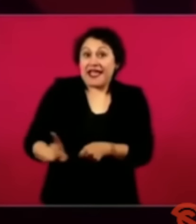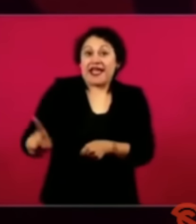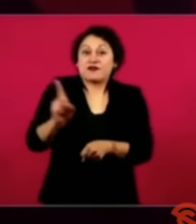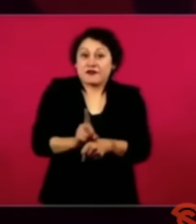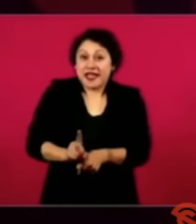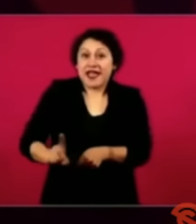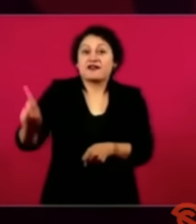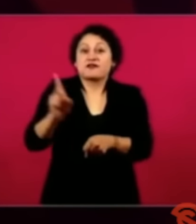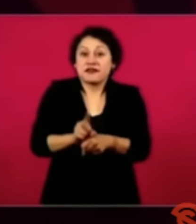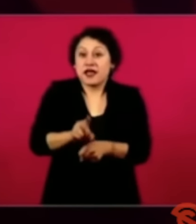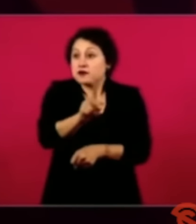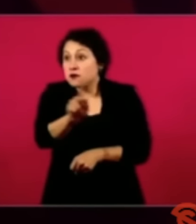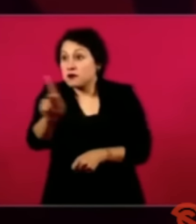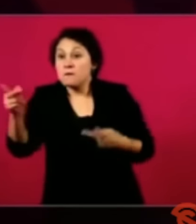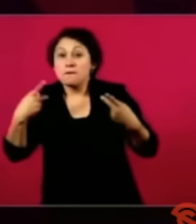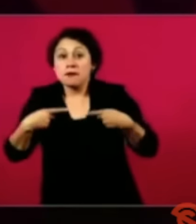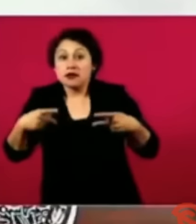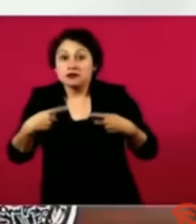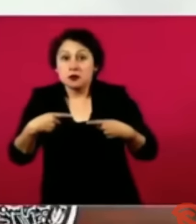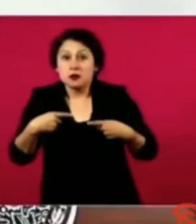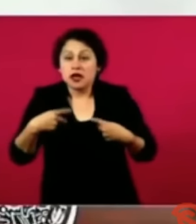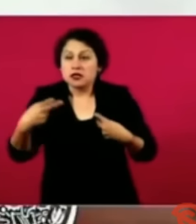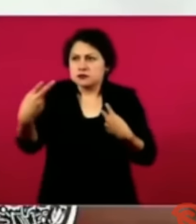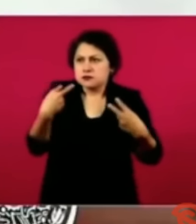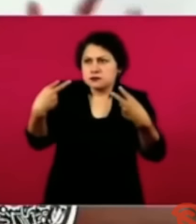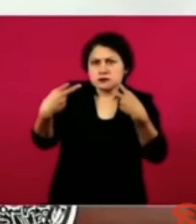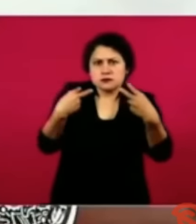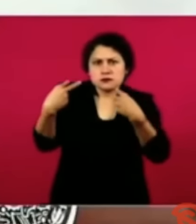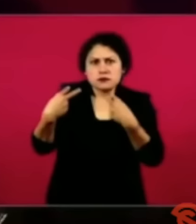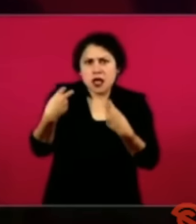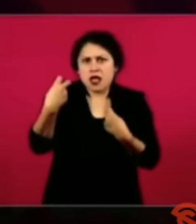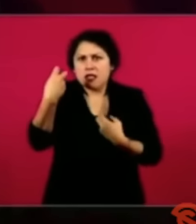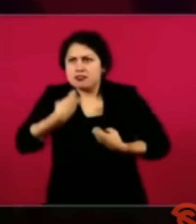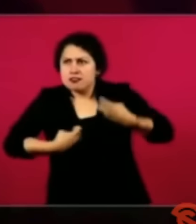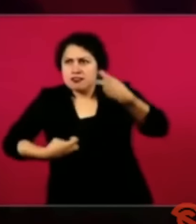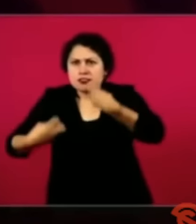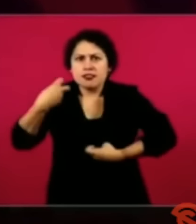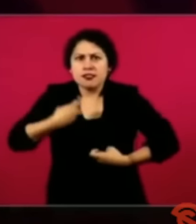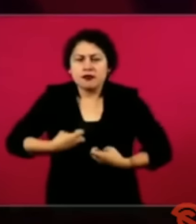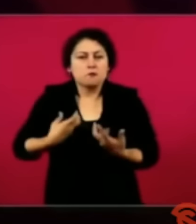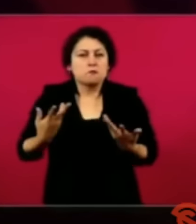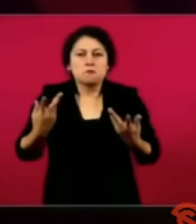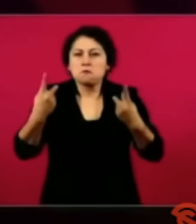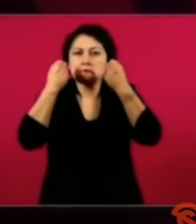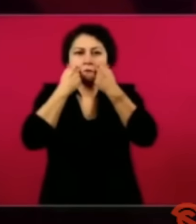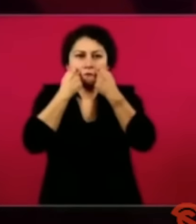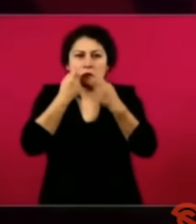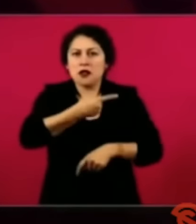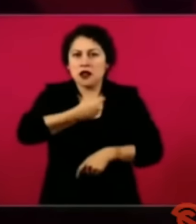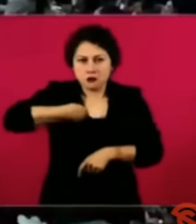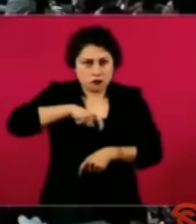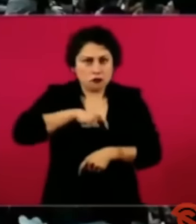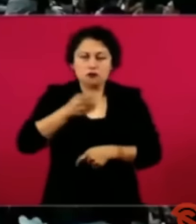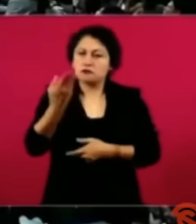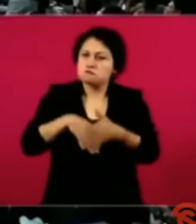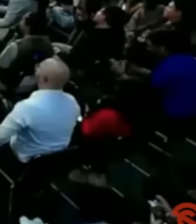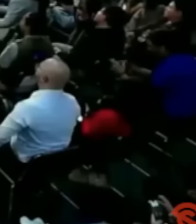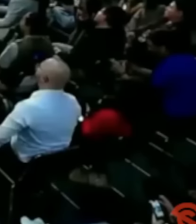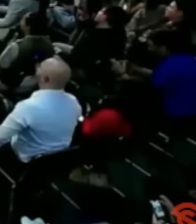audiencias, es que debemos de avanzar con este precedente que creo que se va a sentar en este